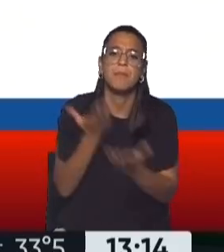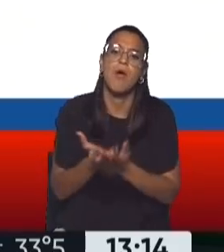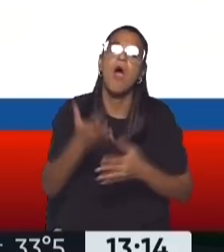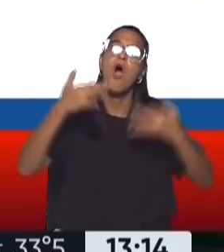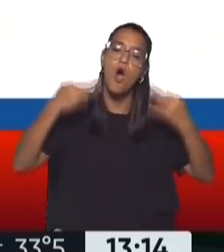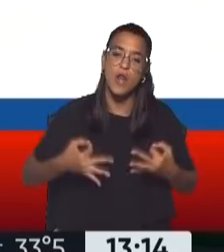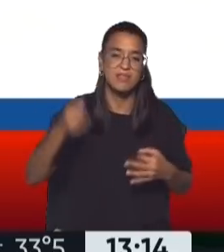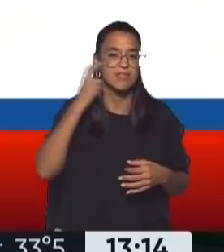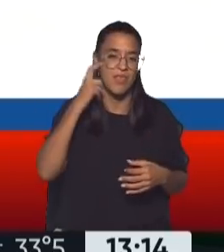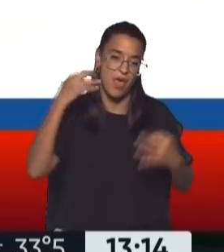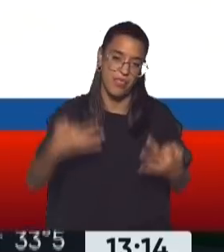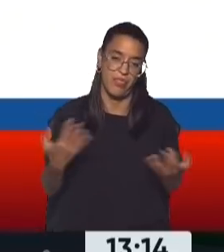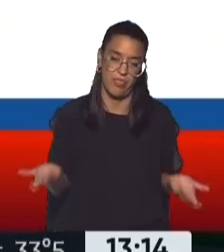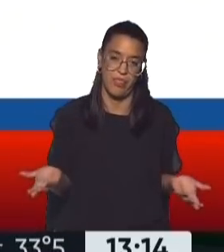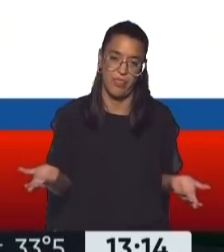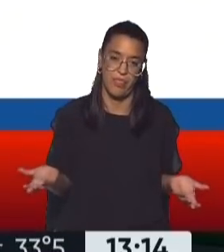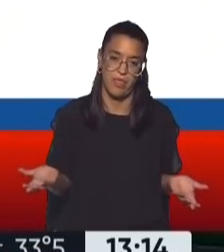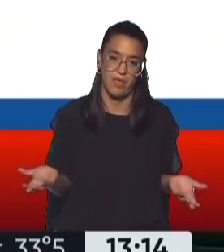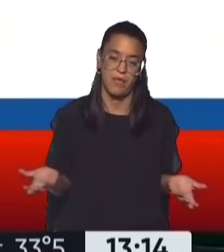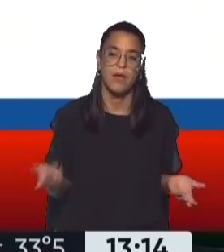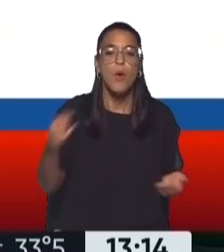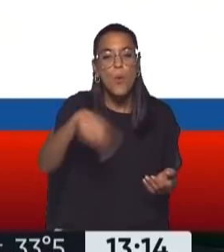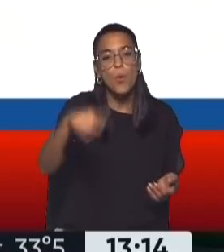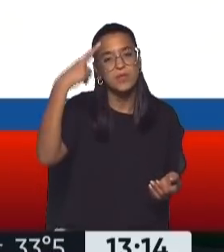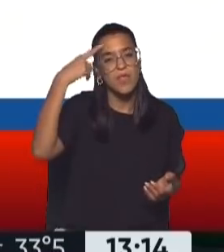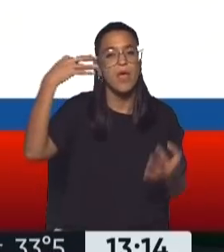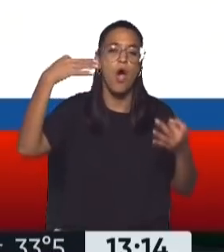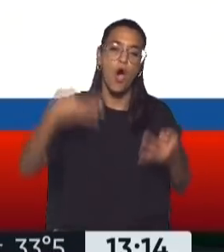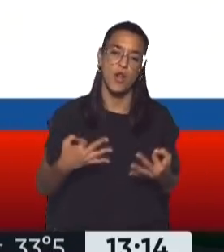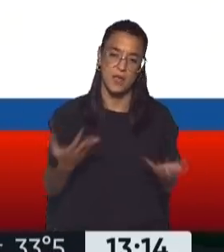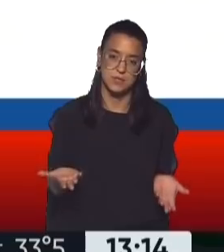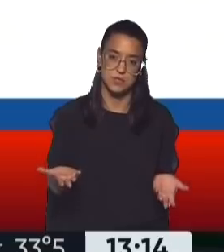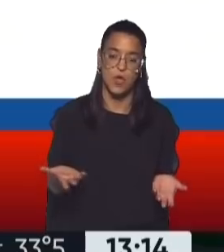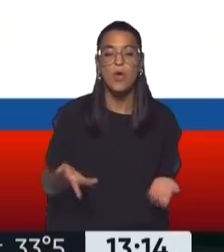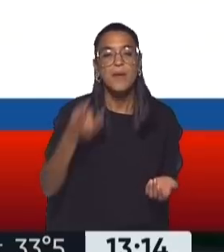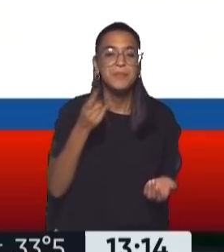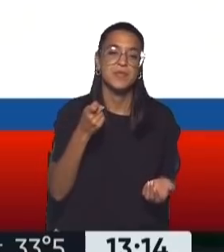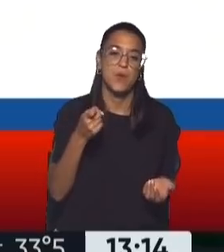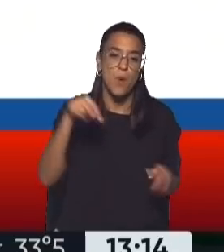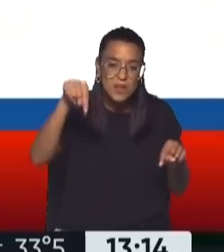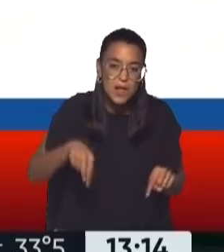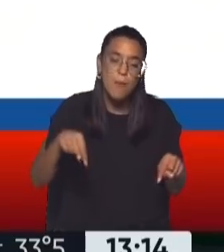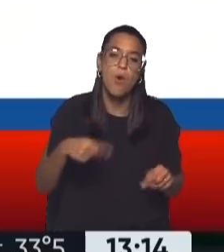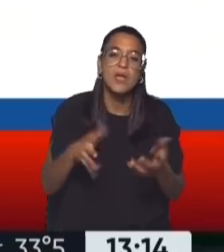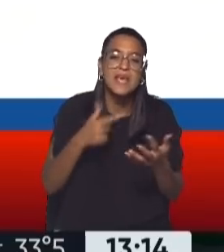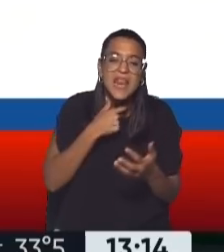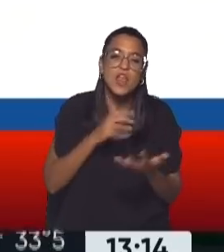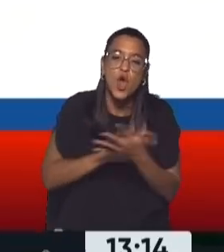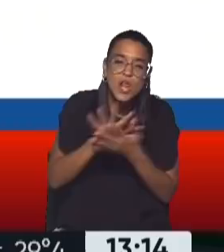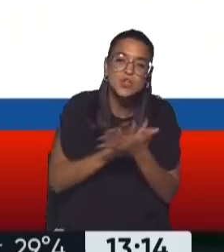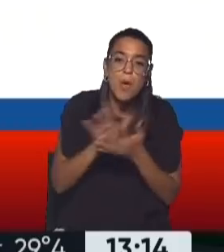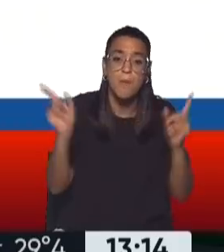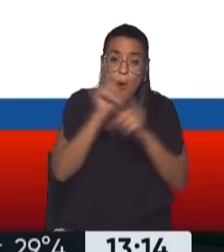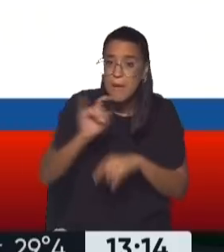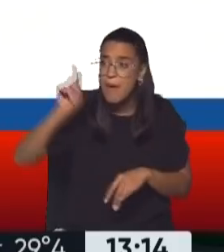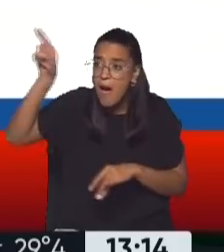honestidad intelectual. Sean intelectualmente honestos. Dense cuenta que estamos tratando de resolver los problemas